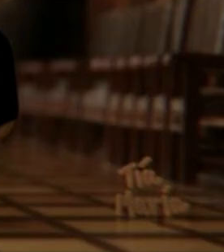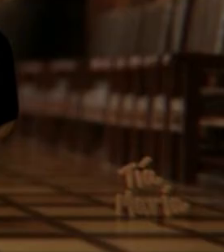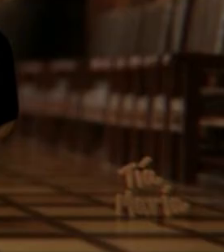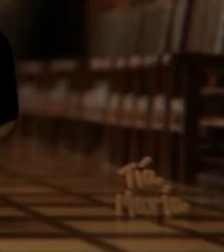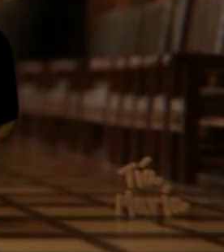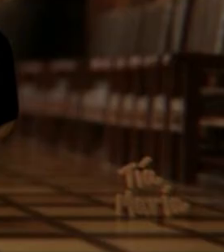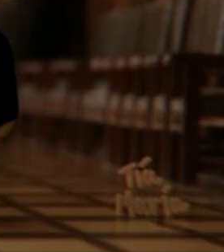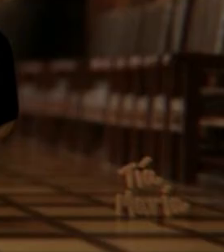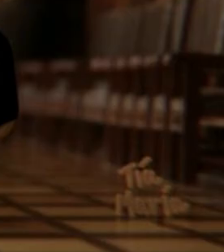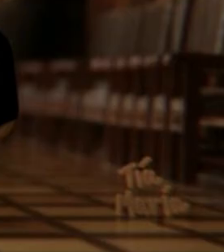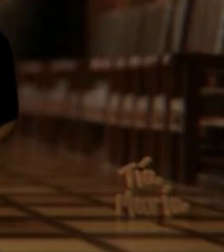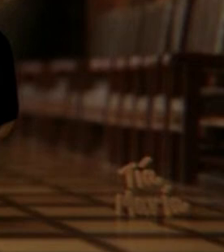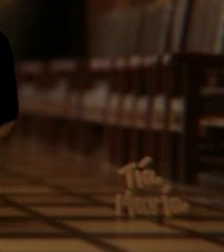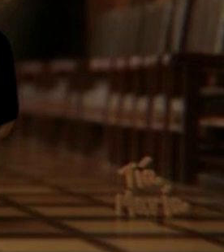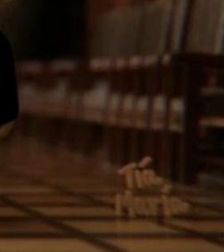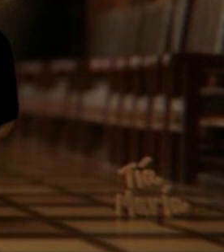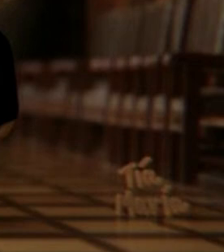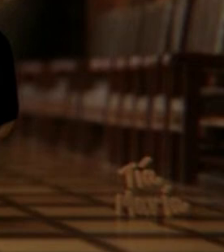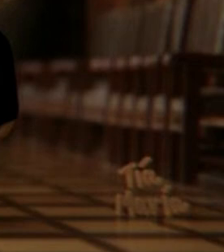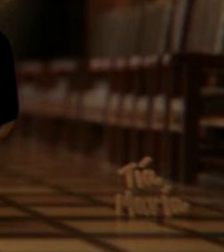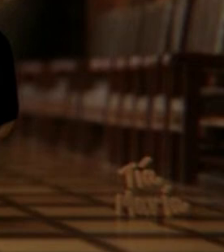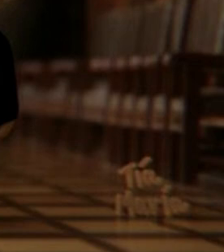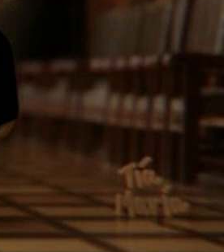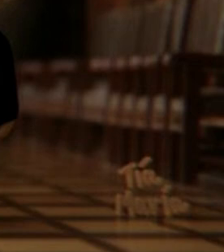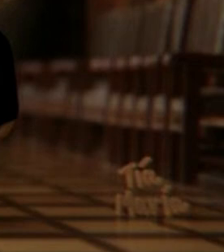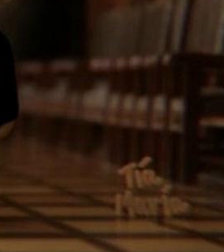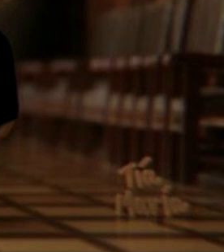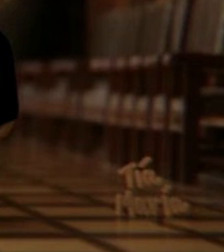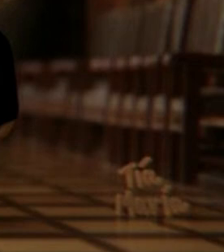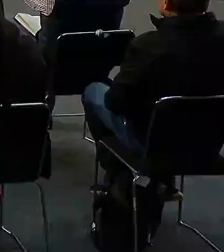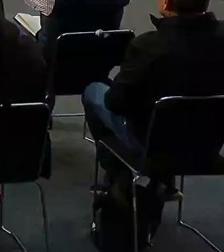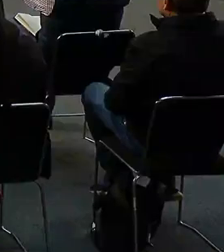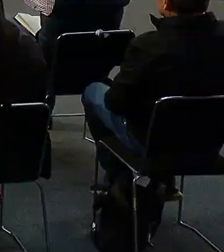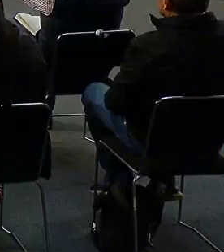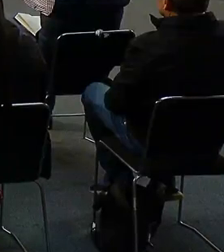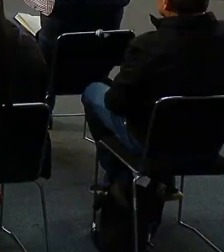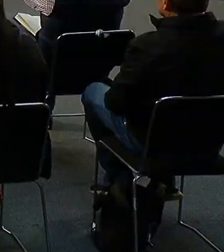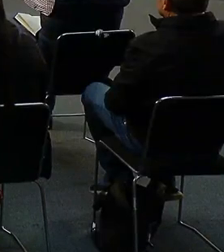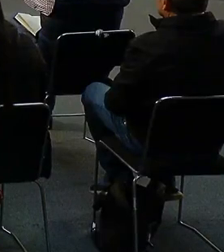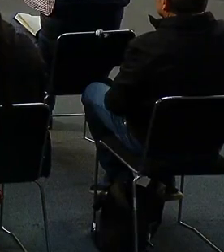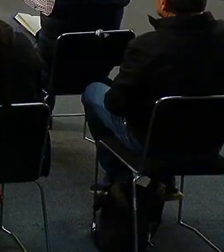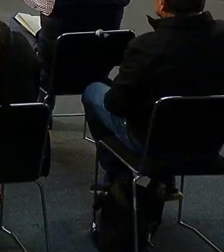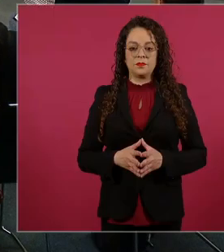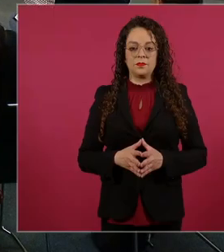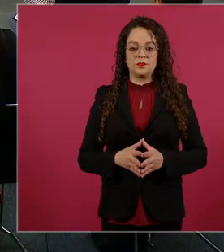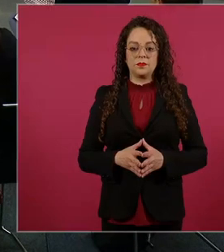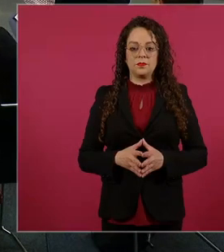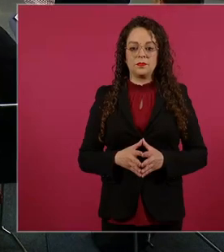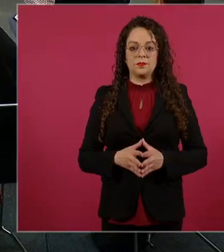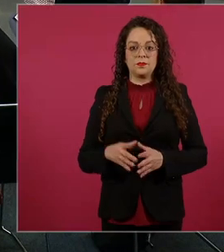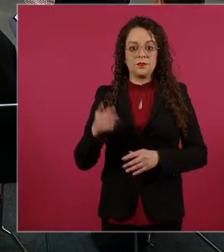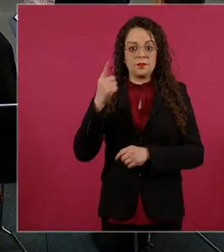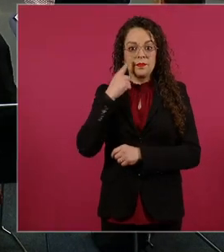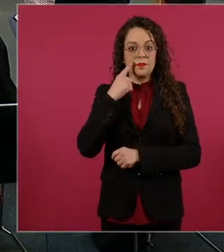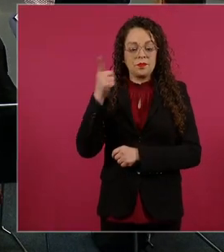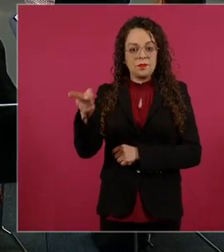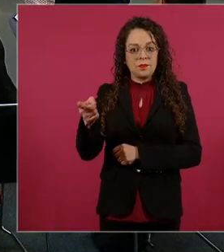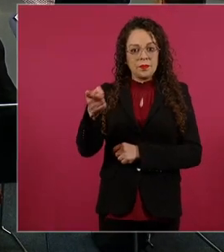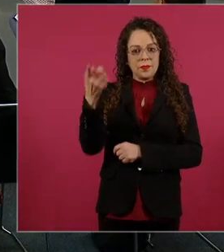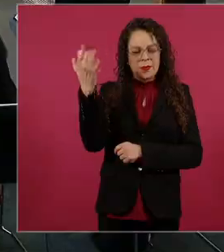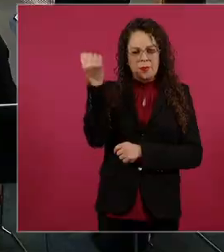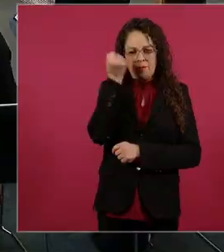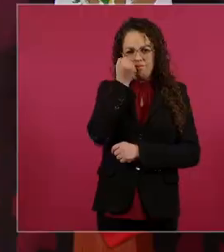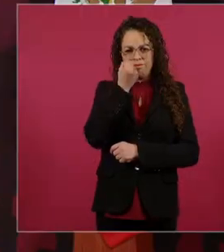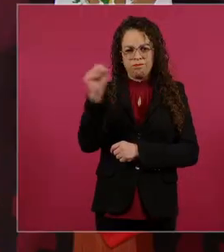Es que le puse Miren la creatividad De María